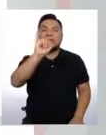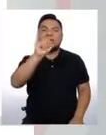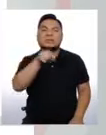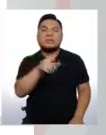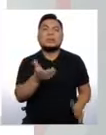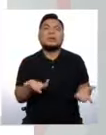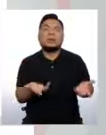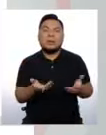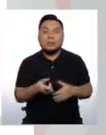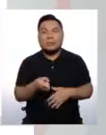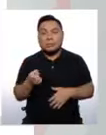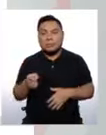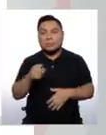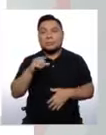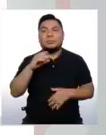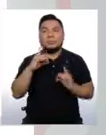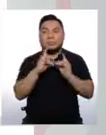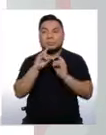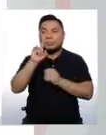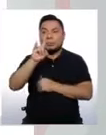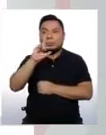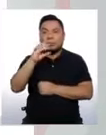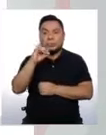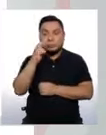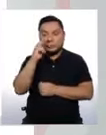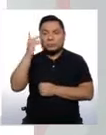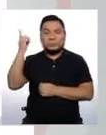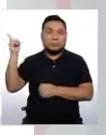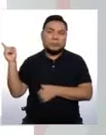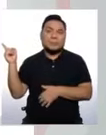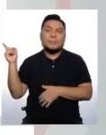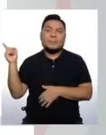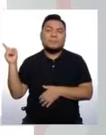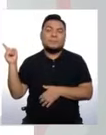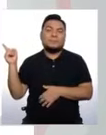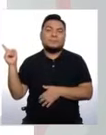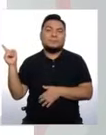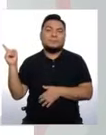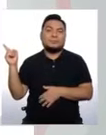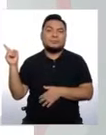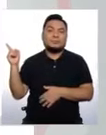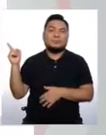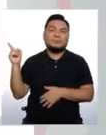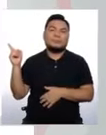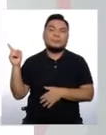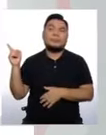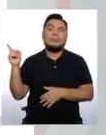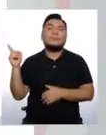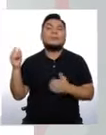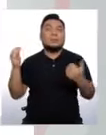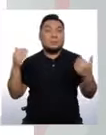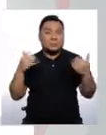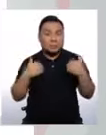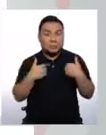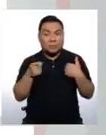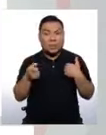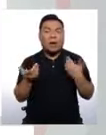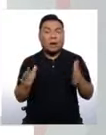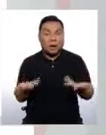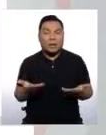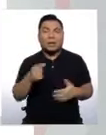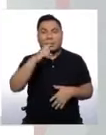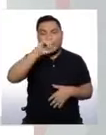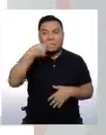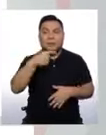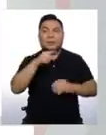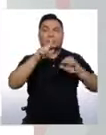qué es el cuadro el reporte de la derecha tenemos a la fecha mil setenta